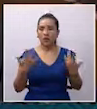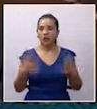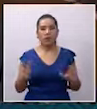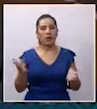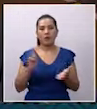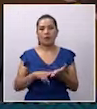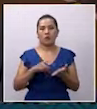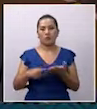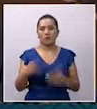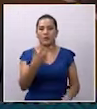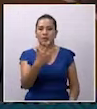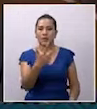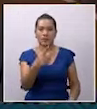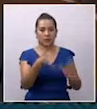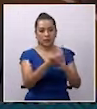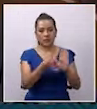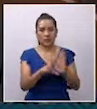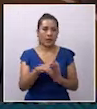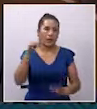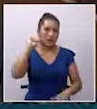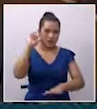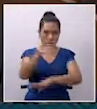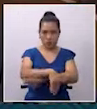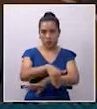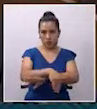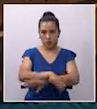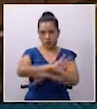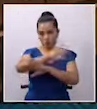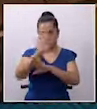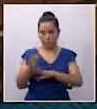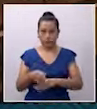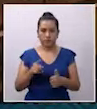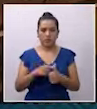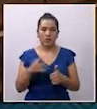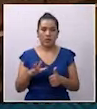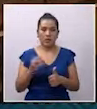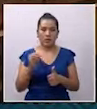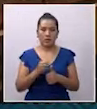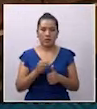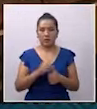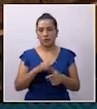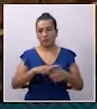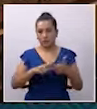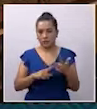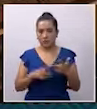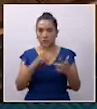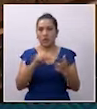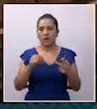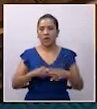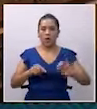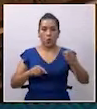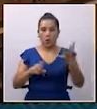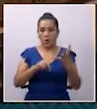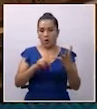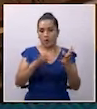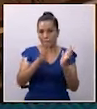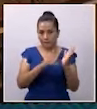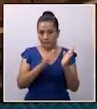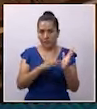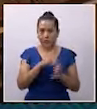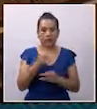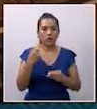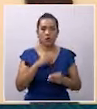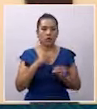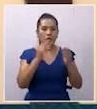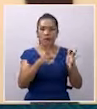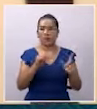aprobado 3 leyes durante la noche. El jueves 4, nos faltan 3 que están en tratamiento y no vamos a dejar la Cámara de